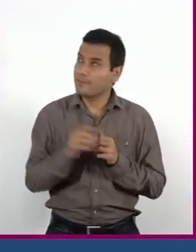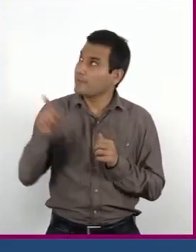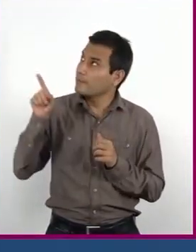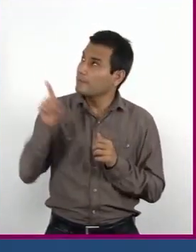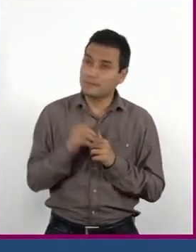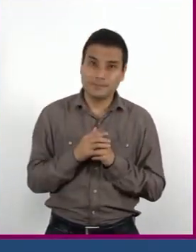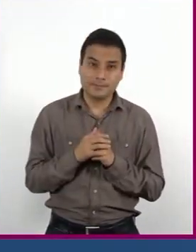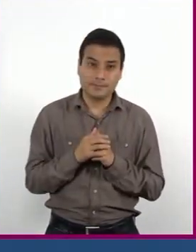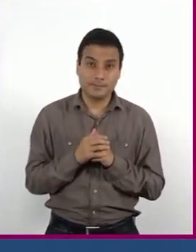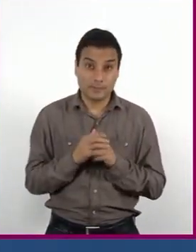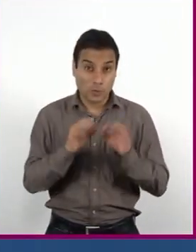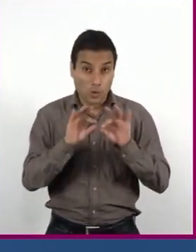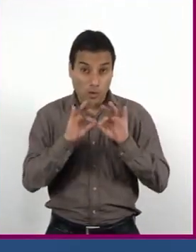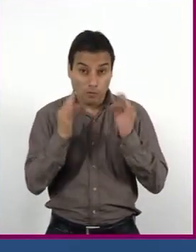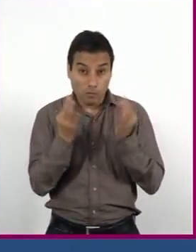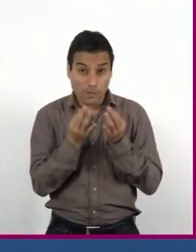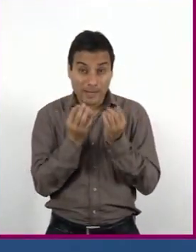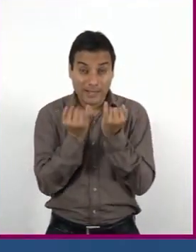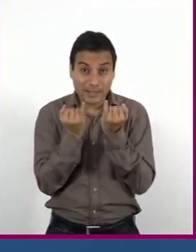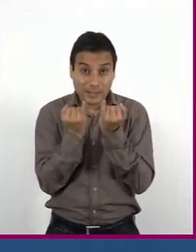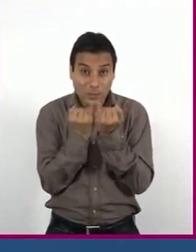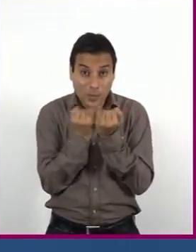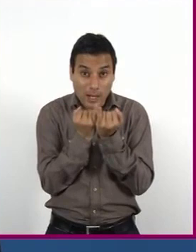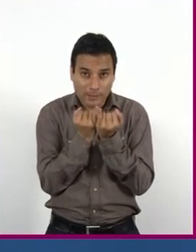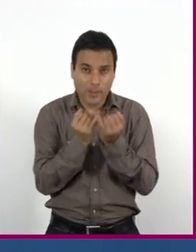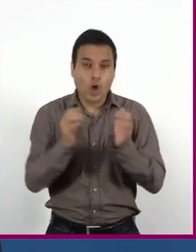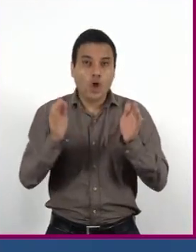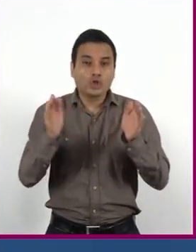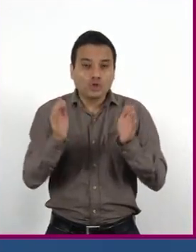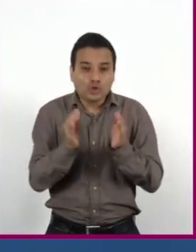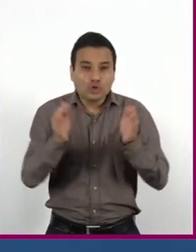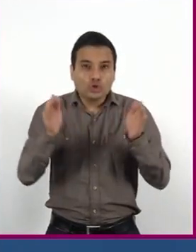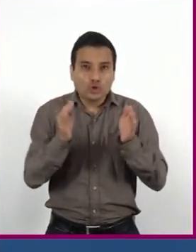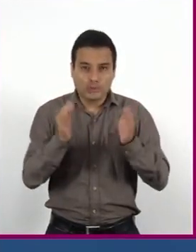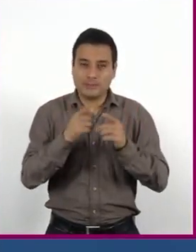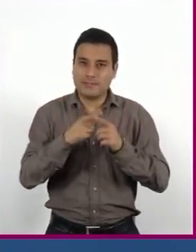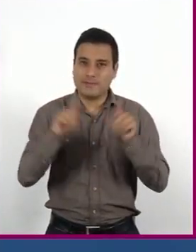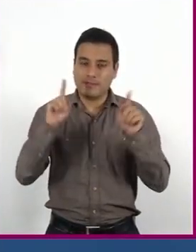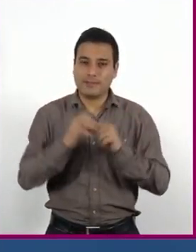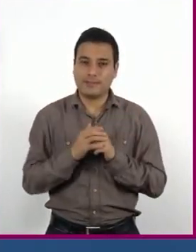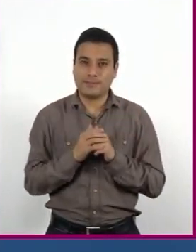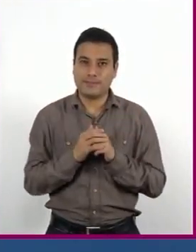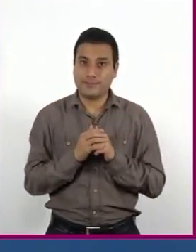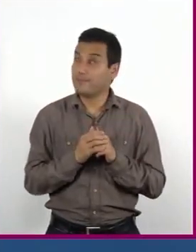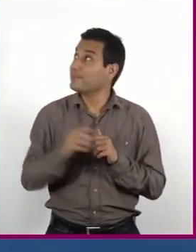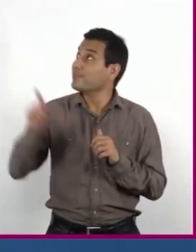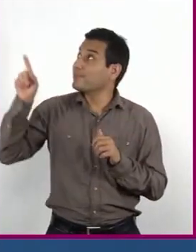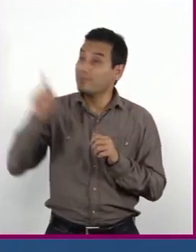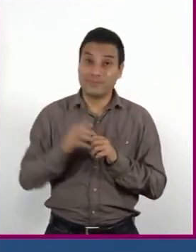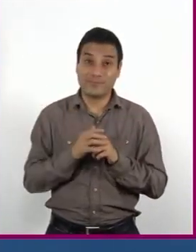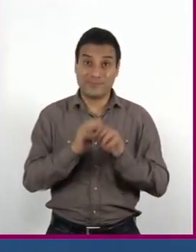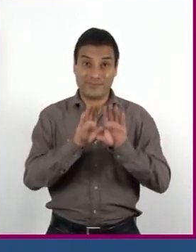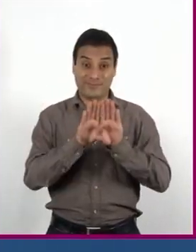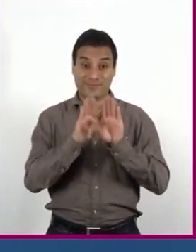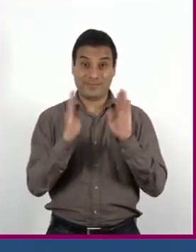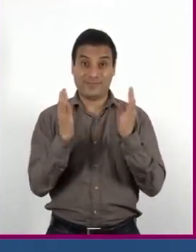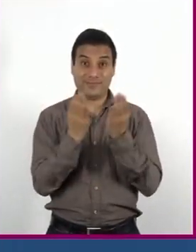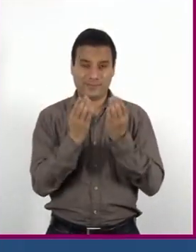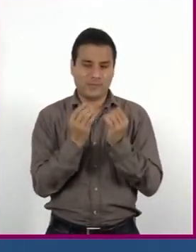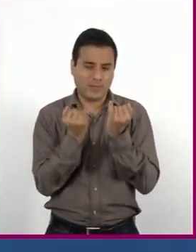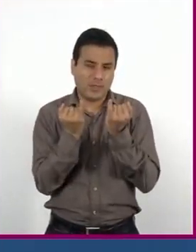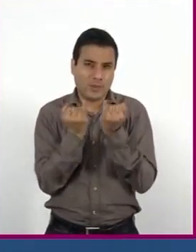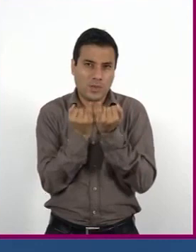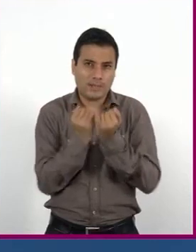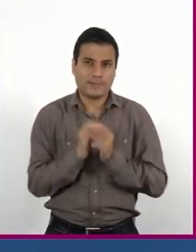tienen la misma forma, no tienen el mismo tamaño. Sus caras laterales no son rectangulares, pero sí son